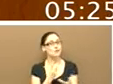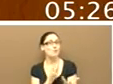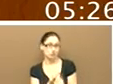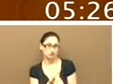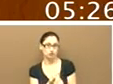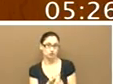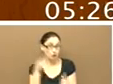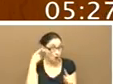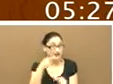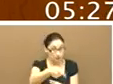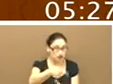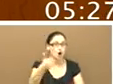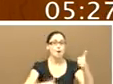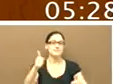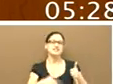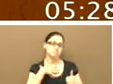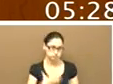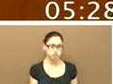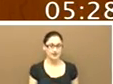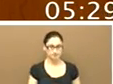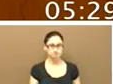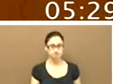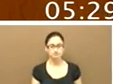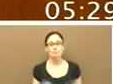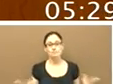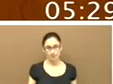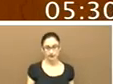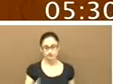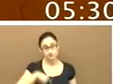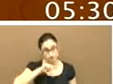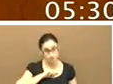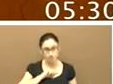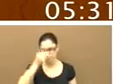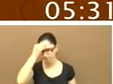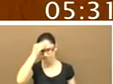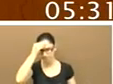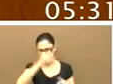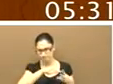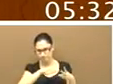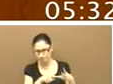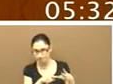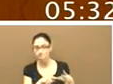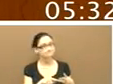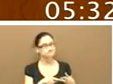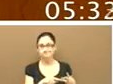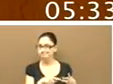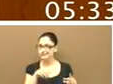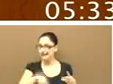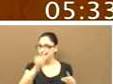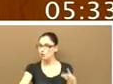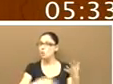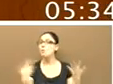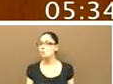competir en cualquier formato pues bien entre todas las opciones apostamos por el